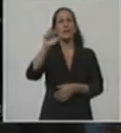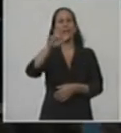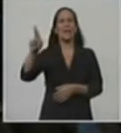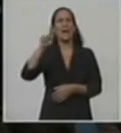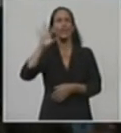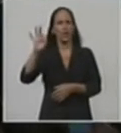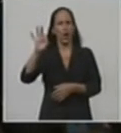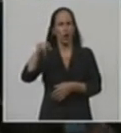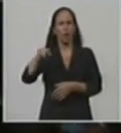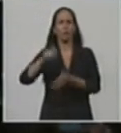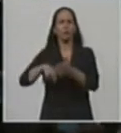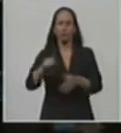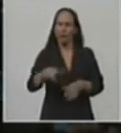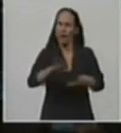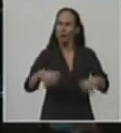¡Gracias!